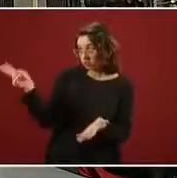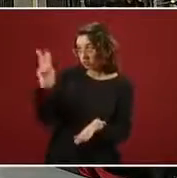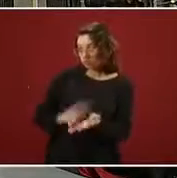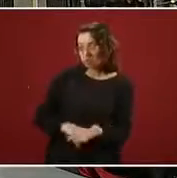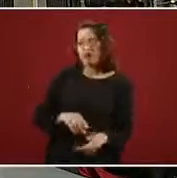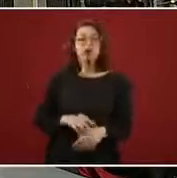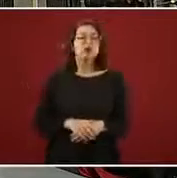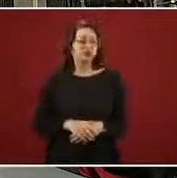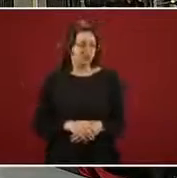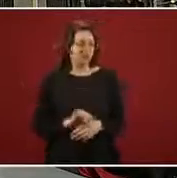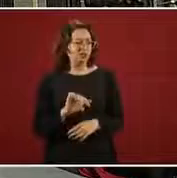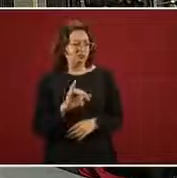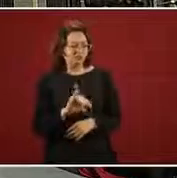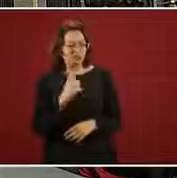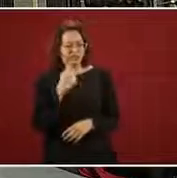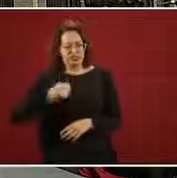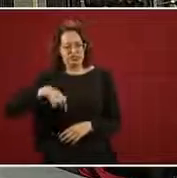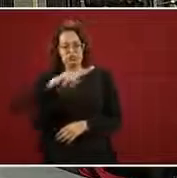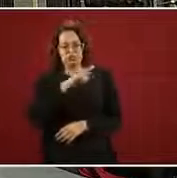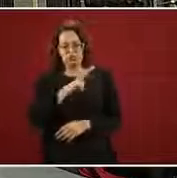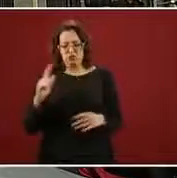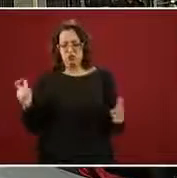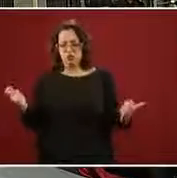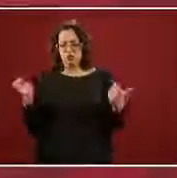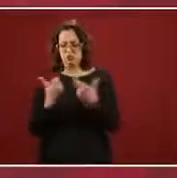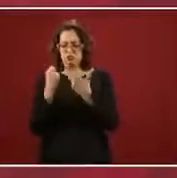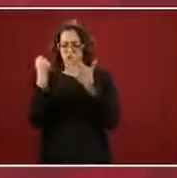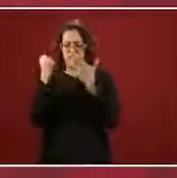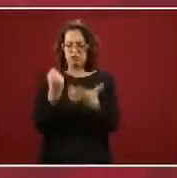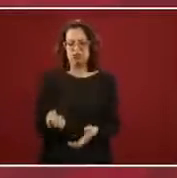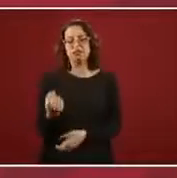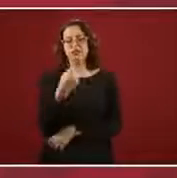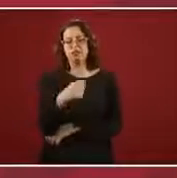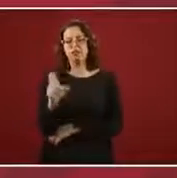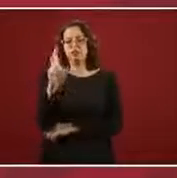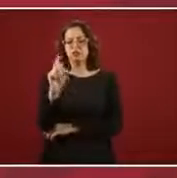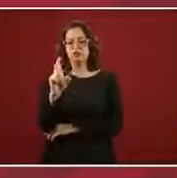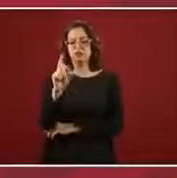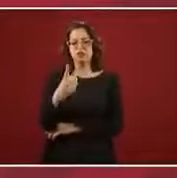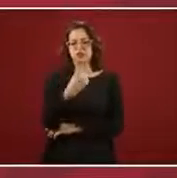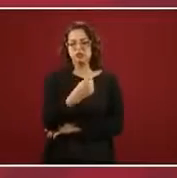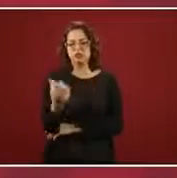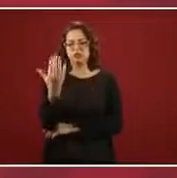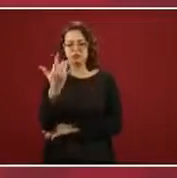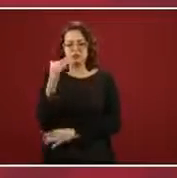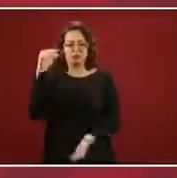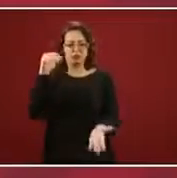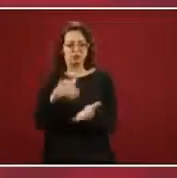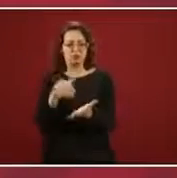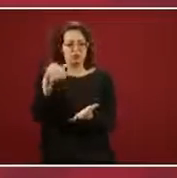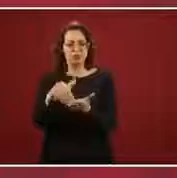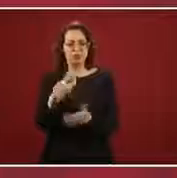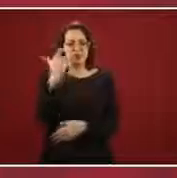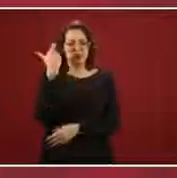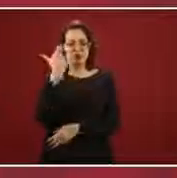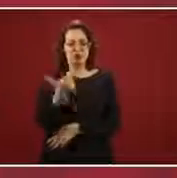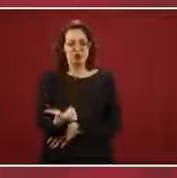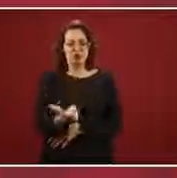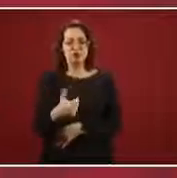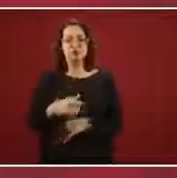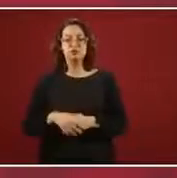estamos calculando de 130 a 150 mil millones de pesos